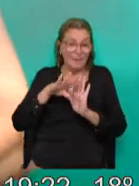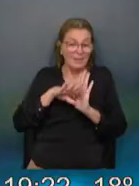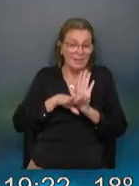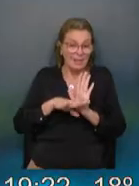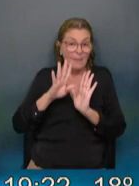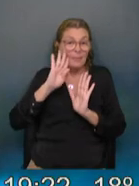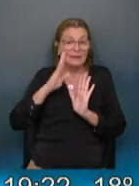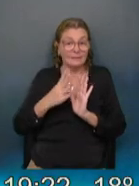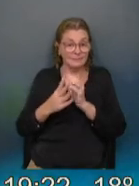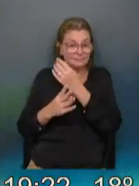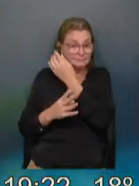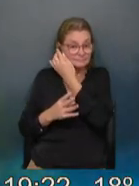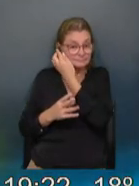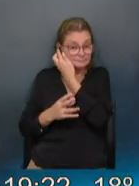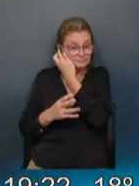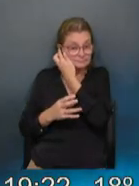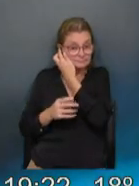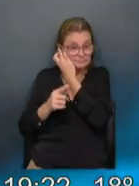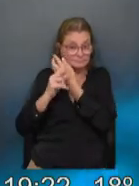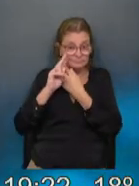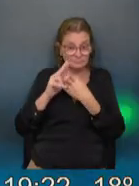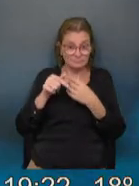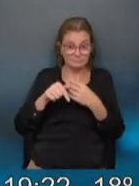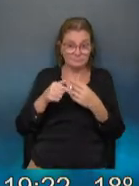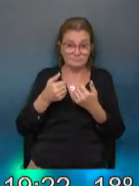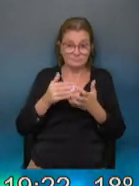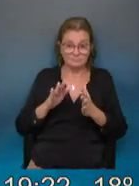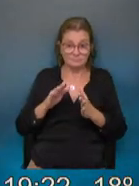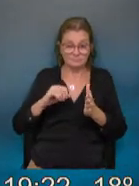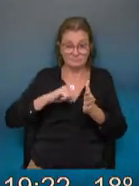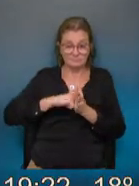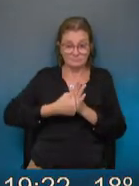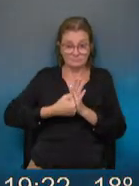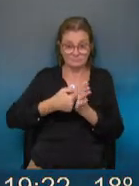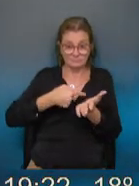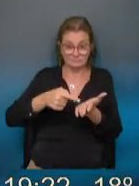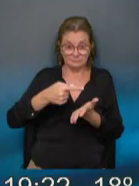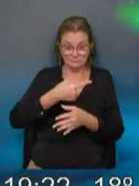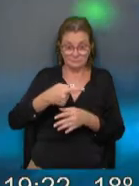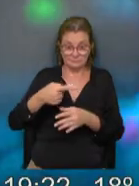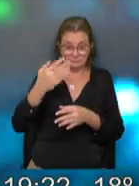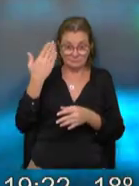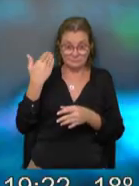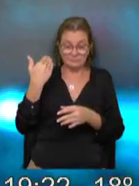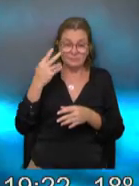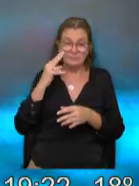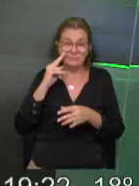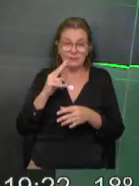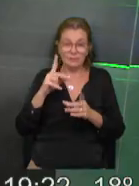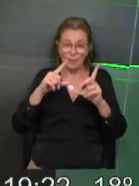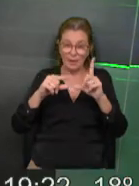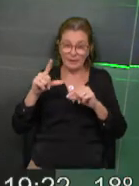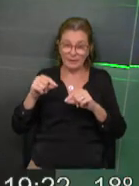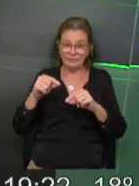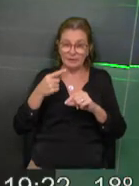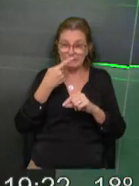Germán. Bueno, lo que tenemos acá y vamos a arrancar es justamente la medida que tomó el Banco Central la semana pasada, ¿sí? Que es lo que vemos en la gráfica. Esta es la